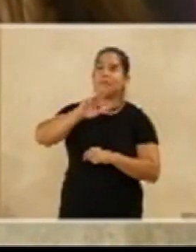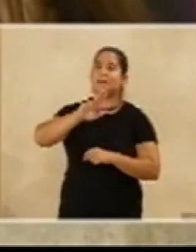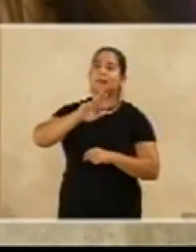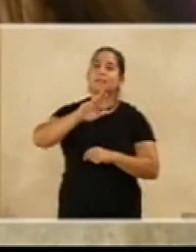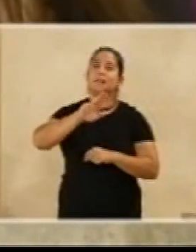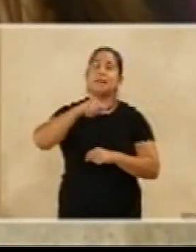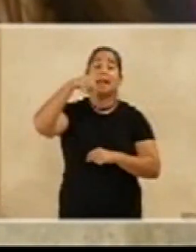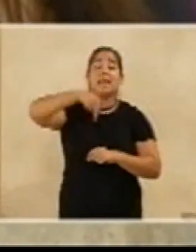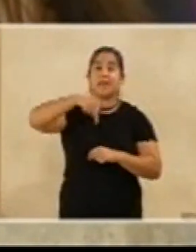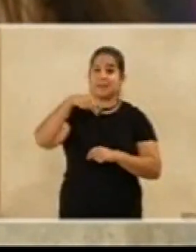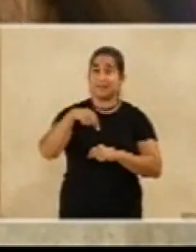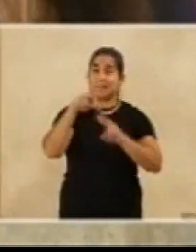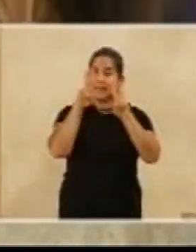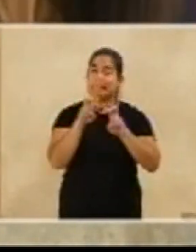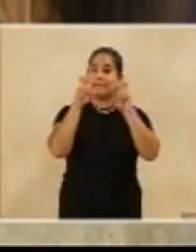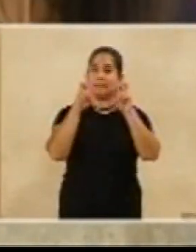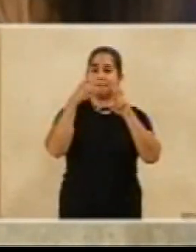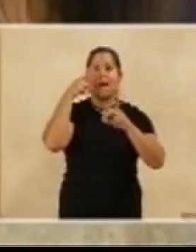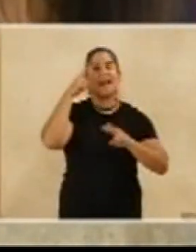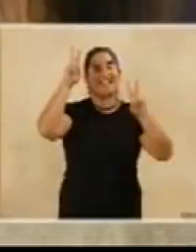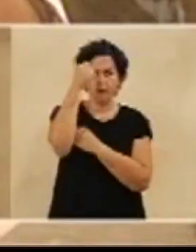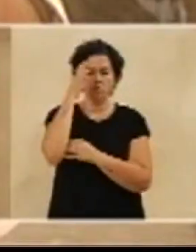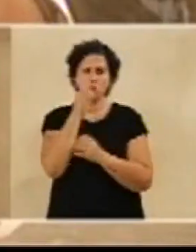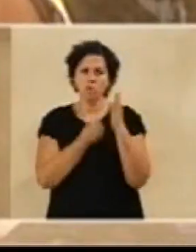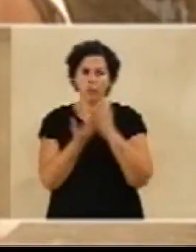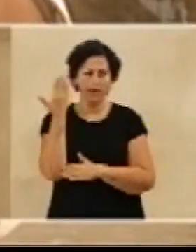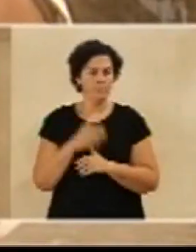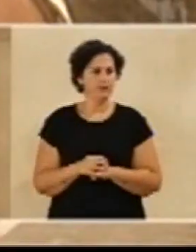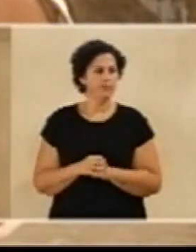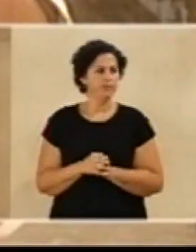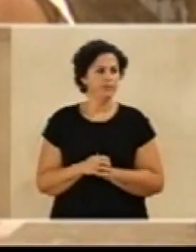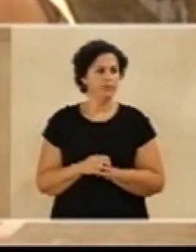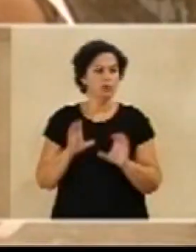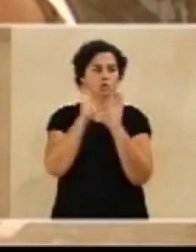se ratifica el segundo Plan Municipal de la Infancia y la Adolescencia